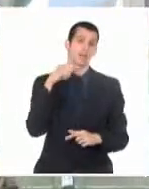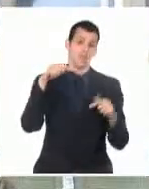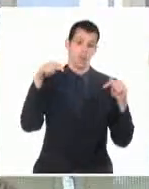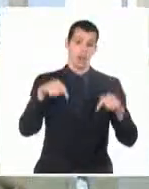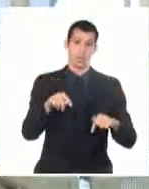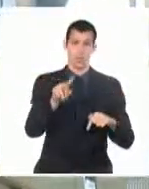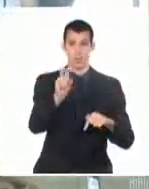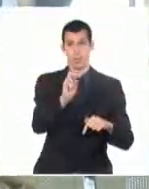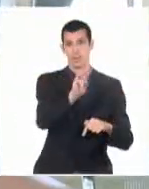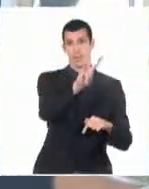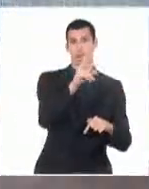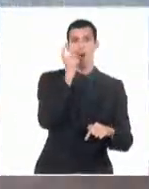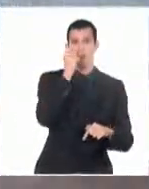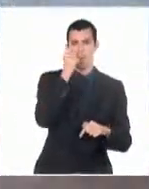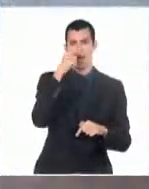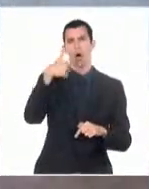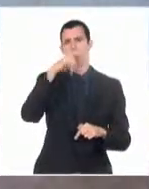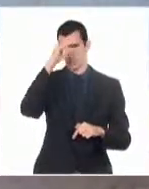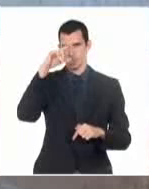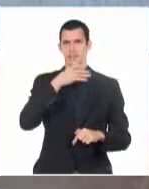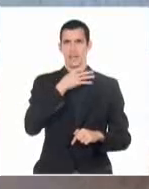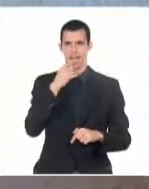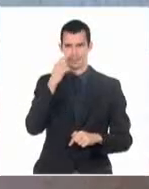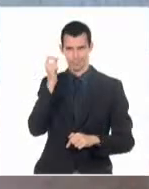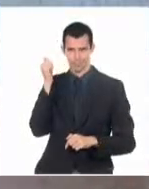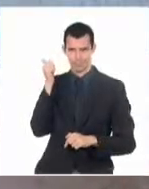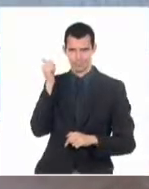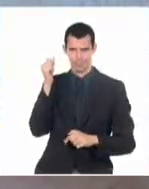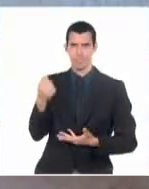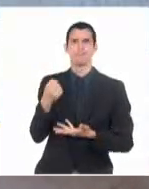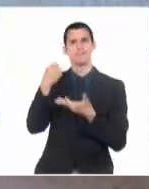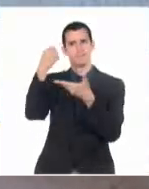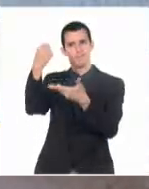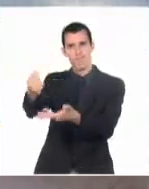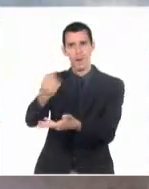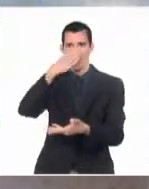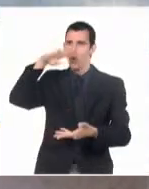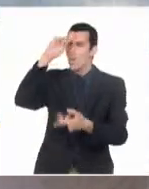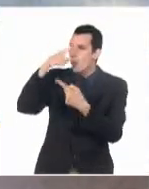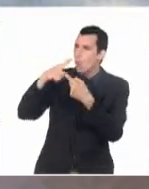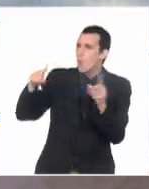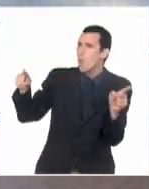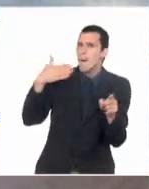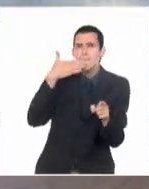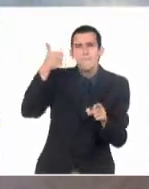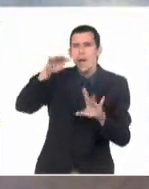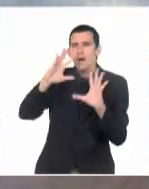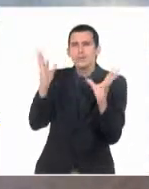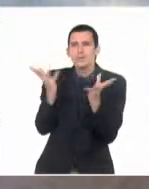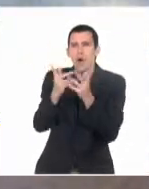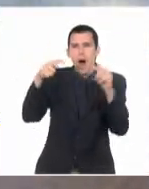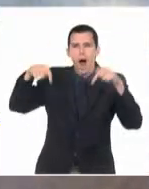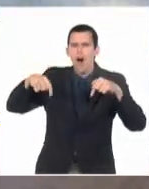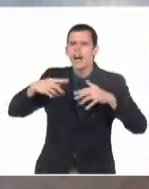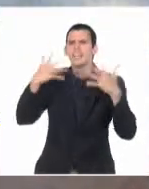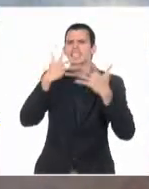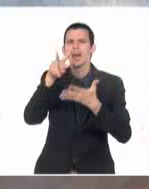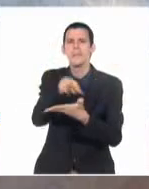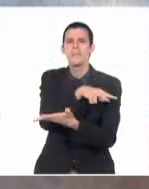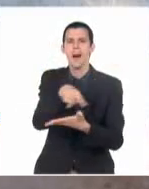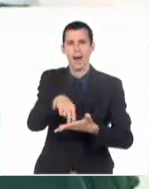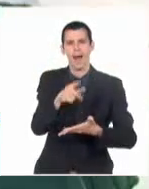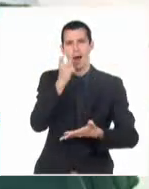ejecutoria artística prestigiosa. Lo que yo hago, además de ser lindo, ¿no?, sea expresivo